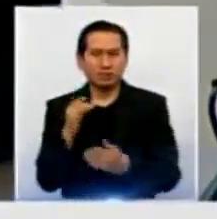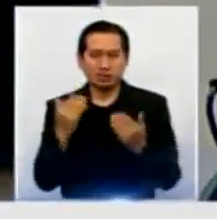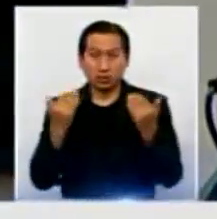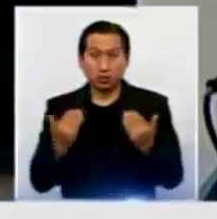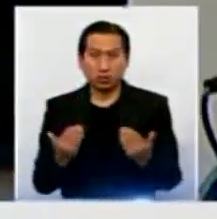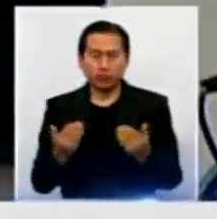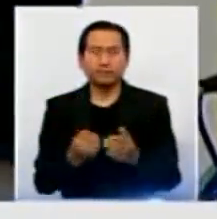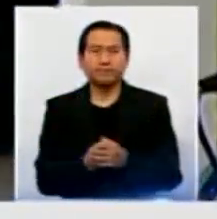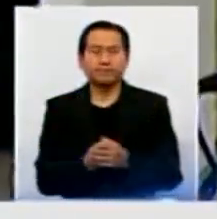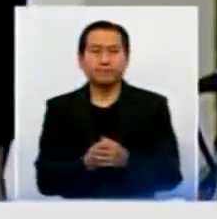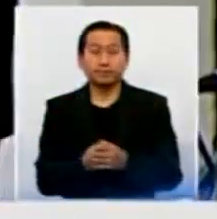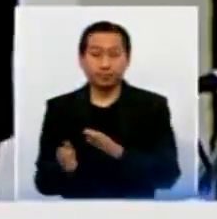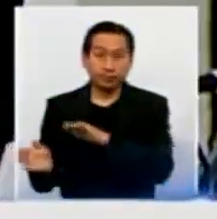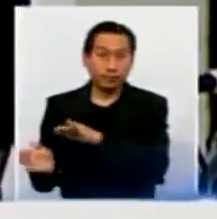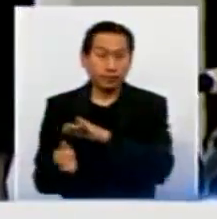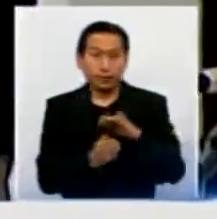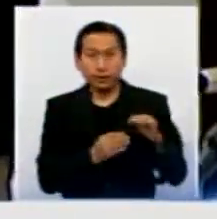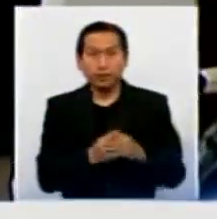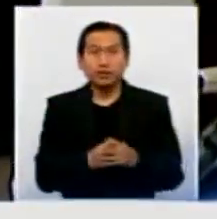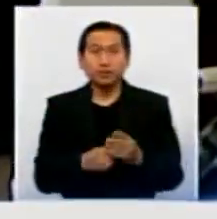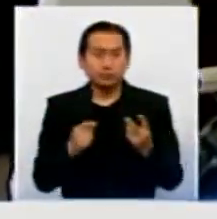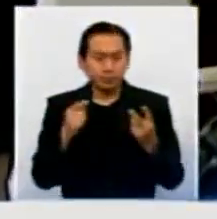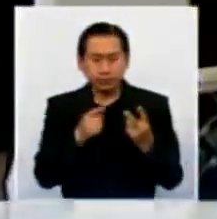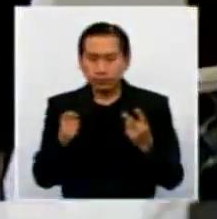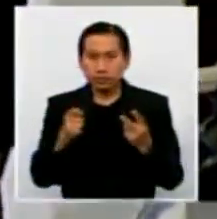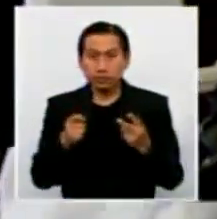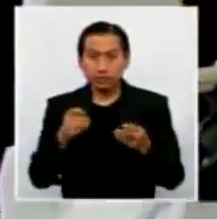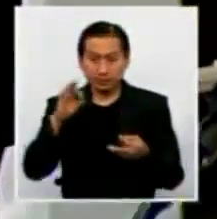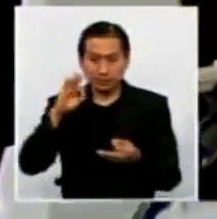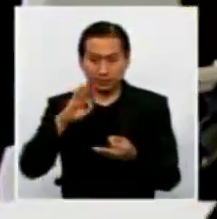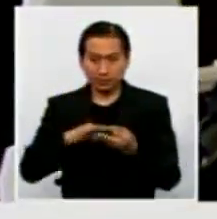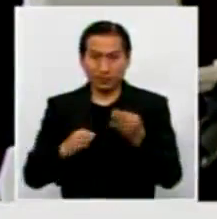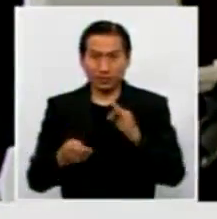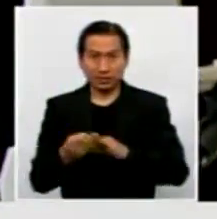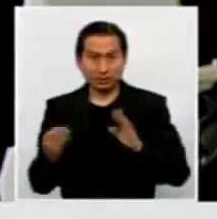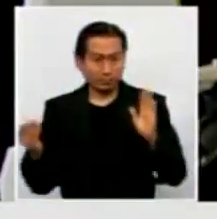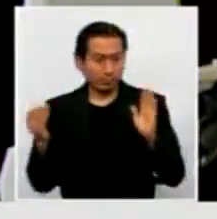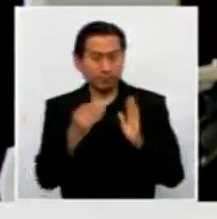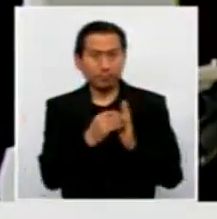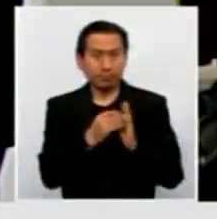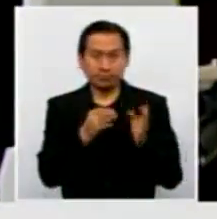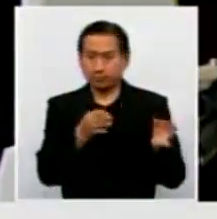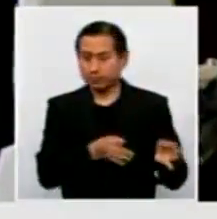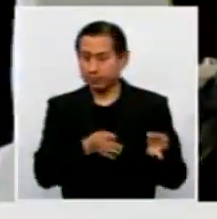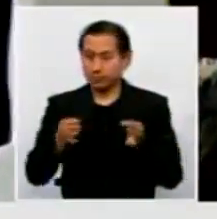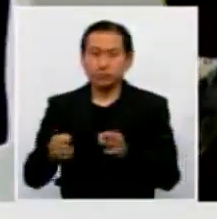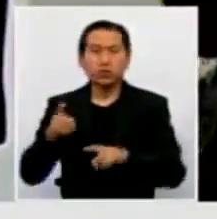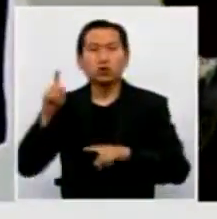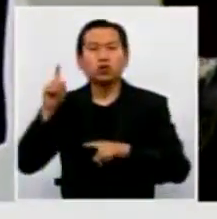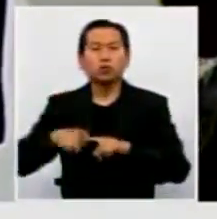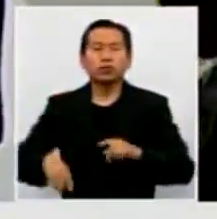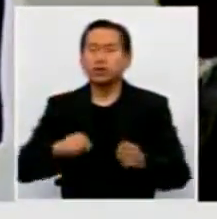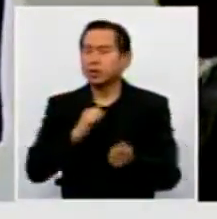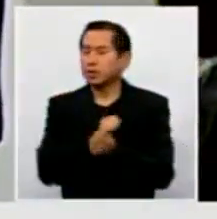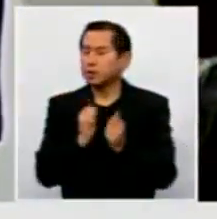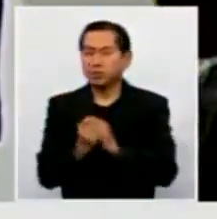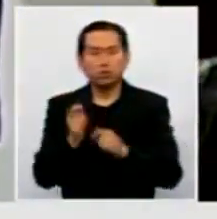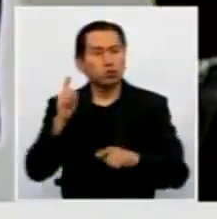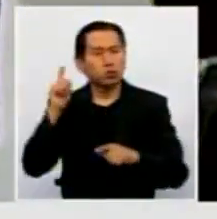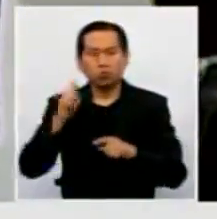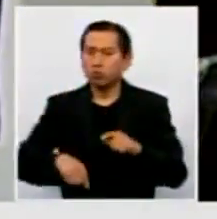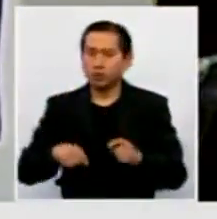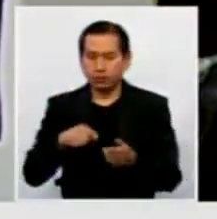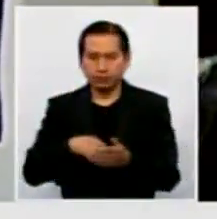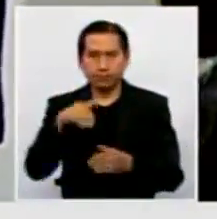lado, esa fecha, la fecha definitiva, impostergable e invariable del proceso